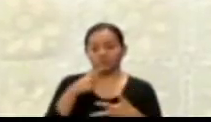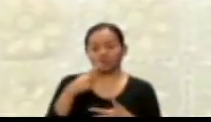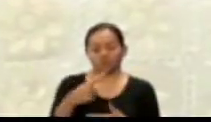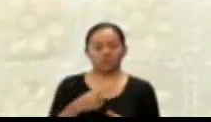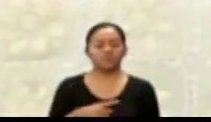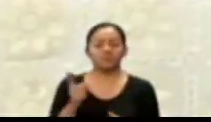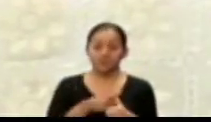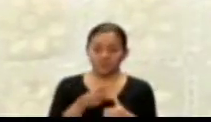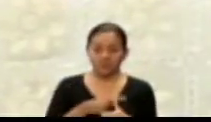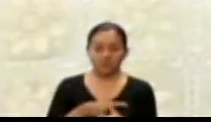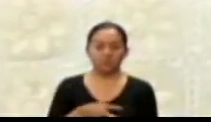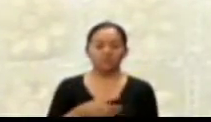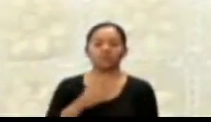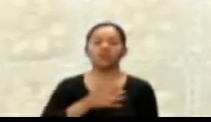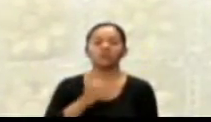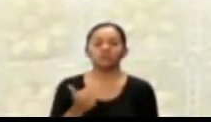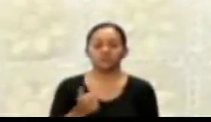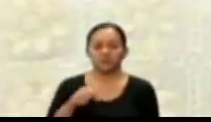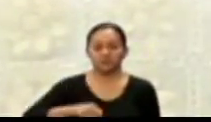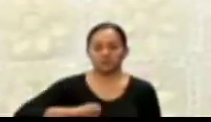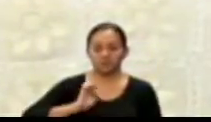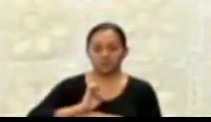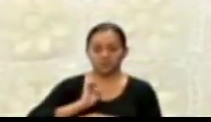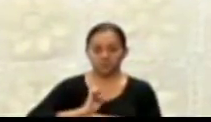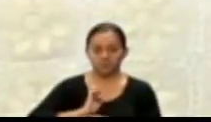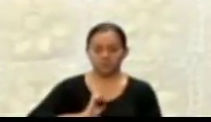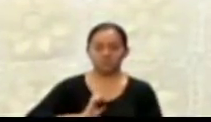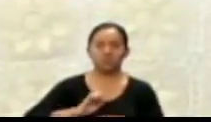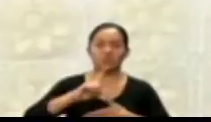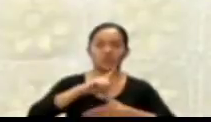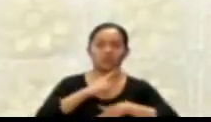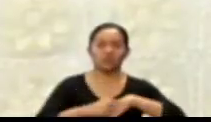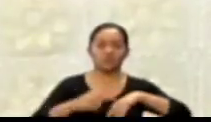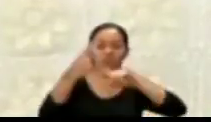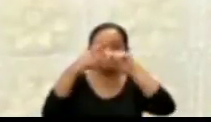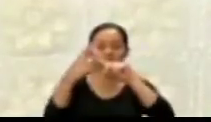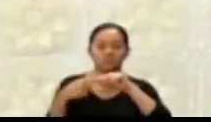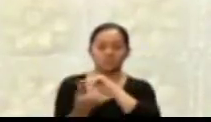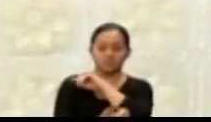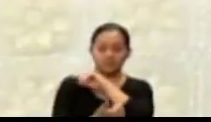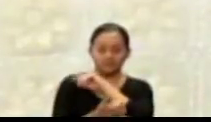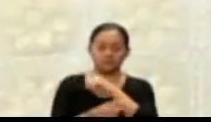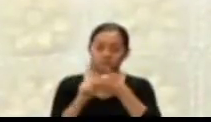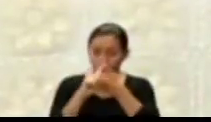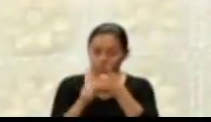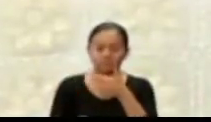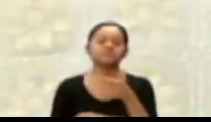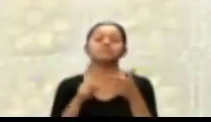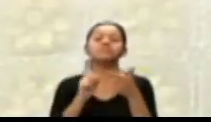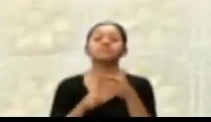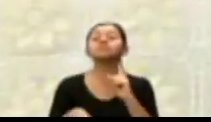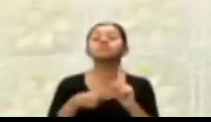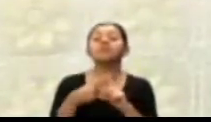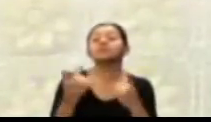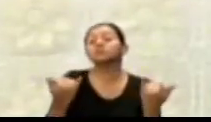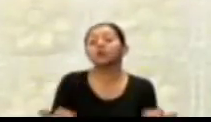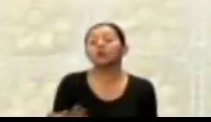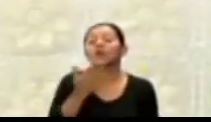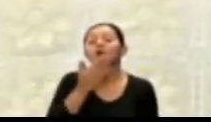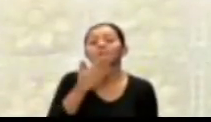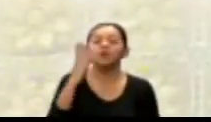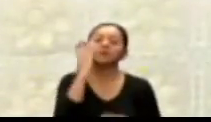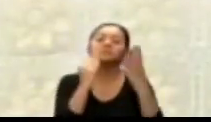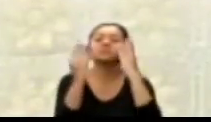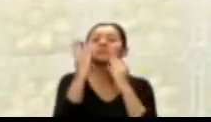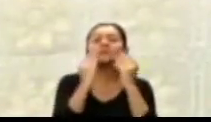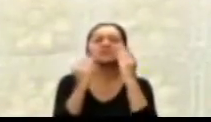está aconteciendo esto en los diversos países de América Latina? Y evidentemente también, o sea, traer hacia nosotros